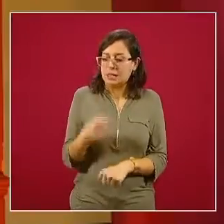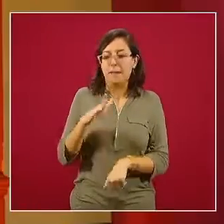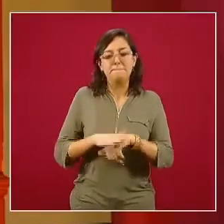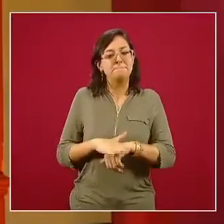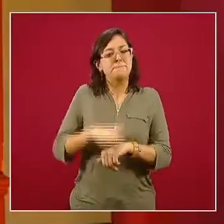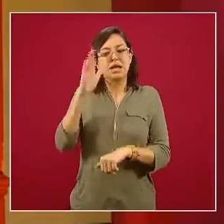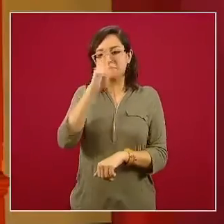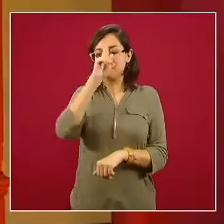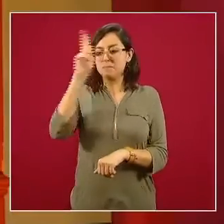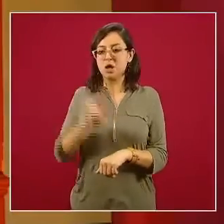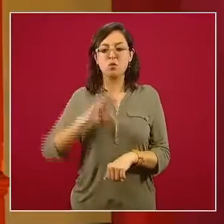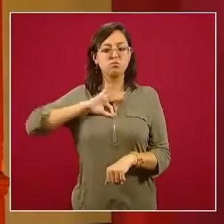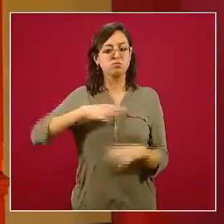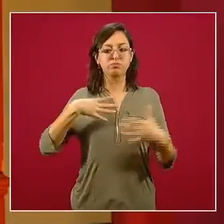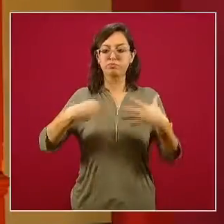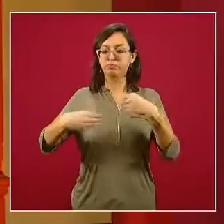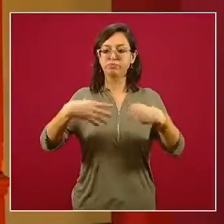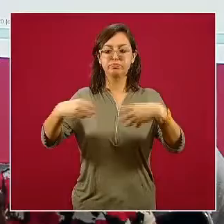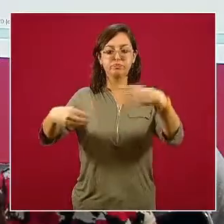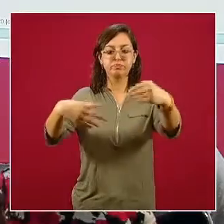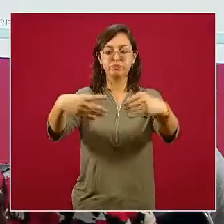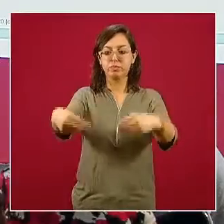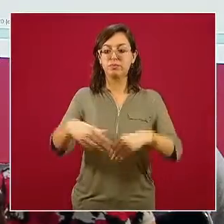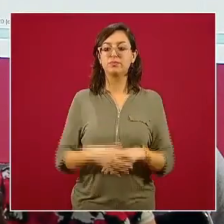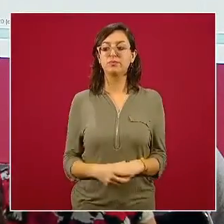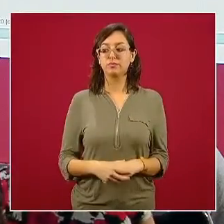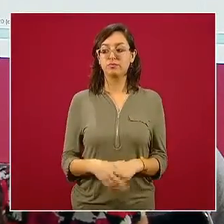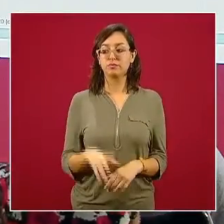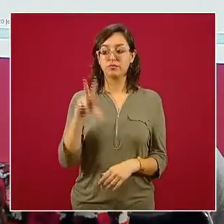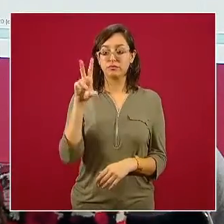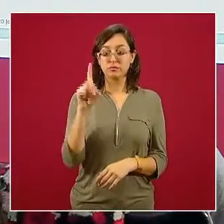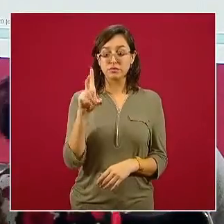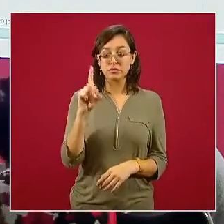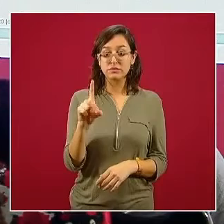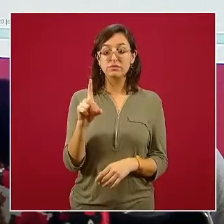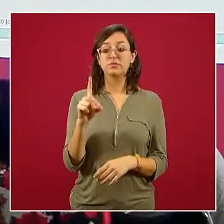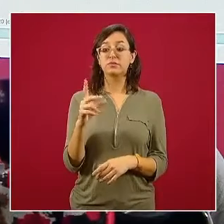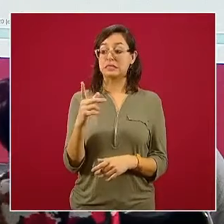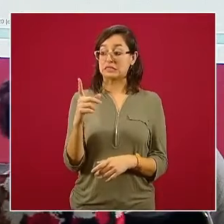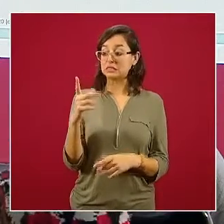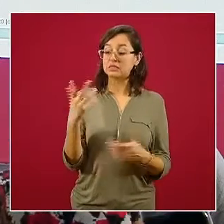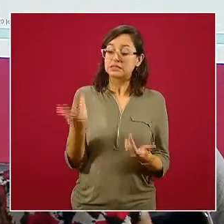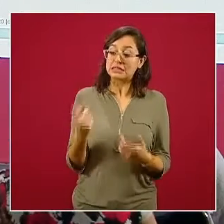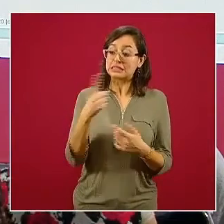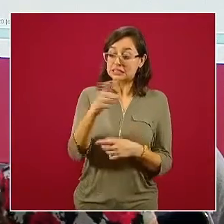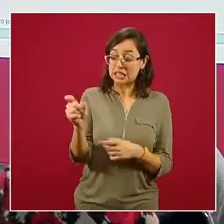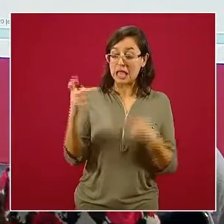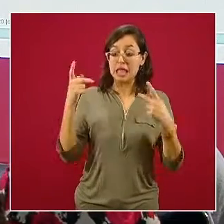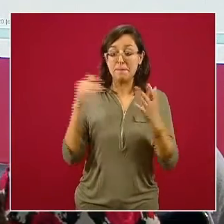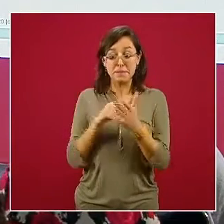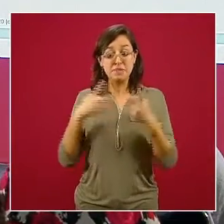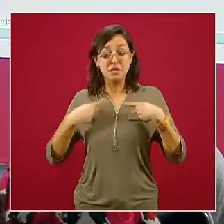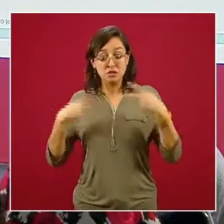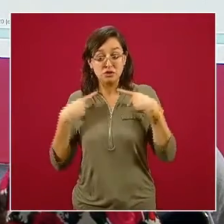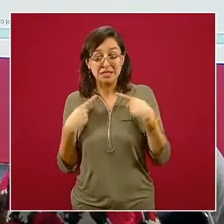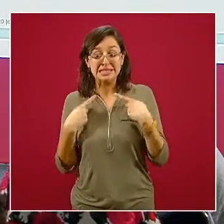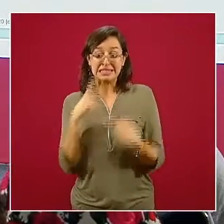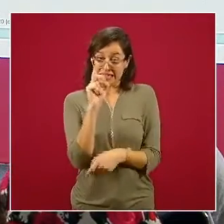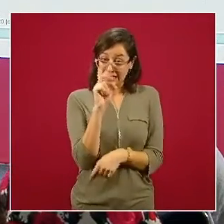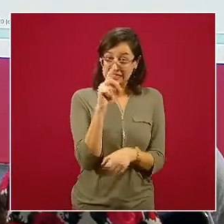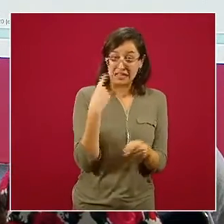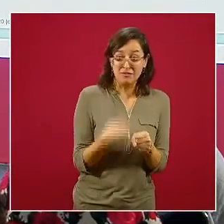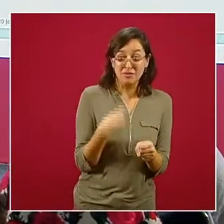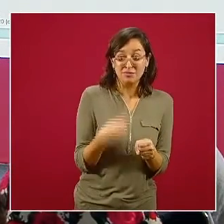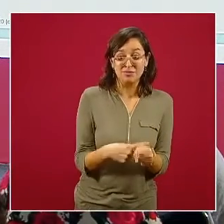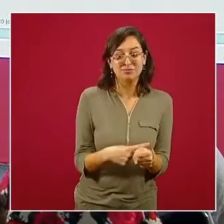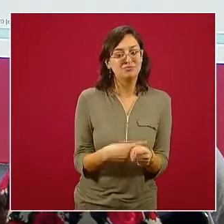mayor intensidad de la transmisión. Estos 30 casos por 100,000 habitantes representan una cantidad enorme